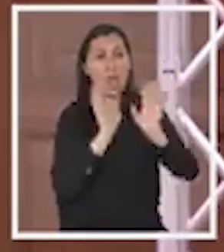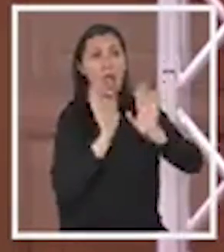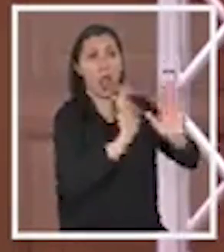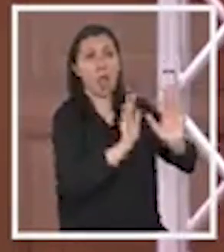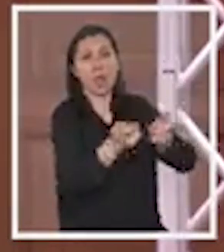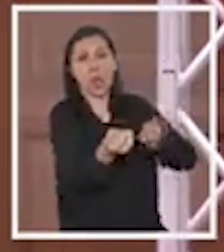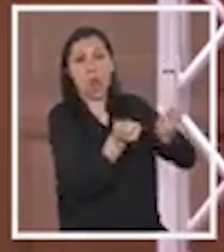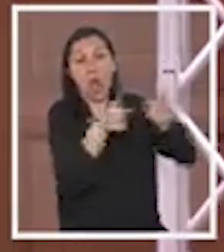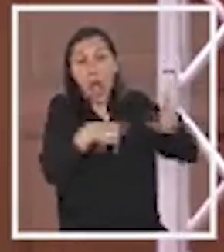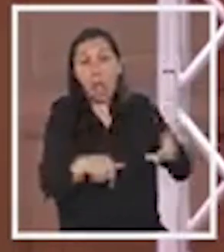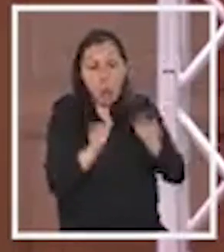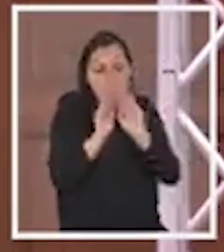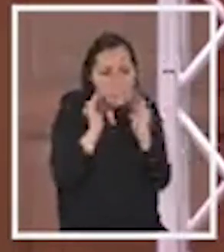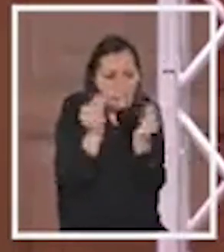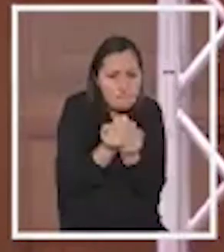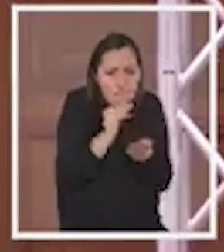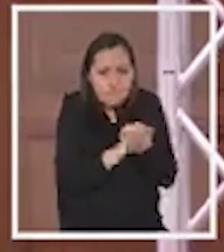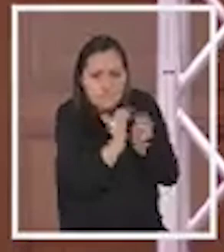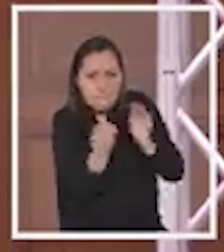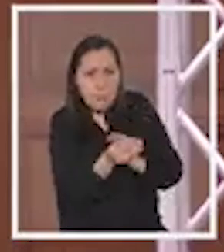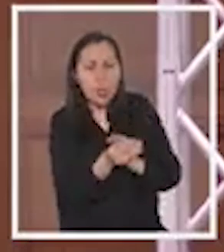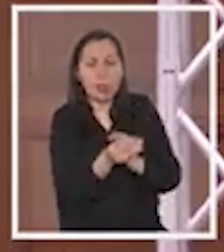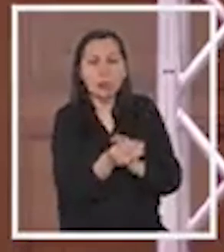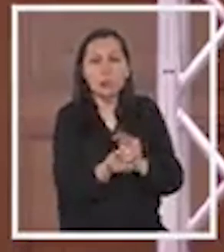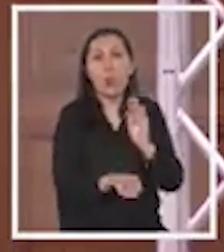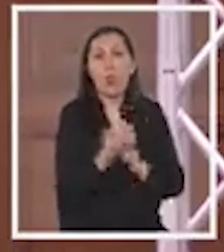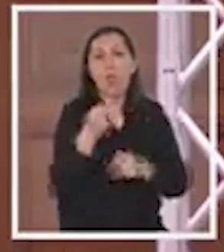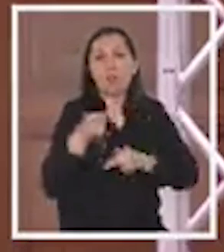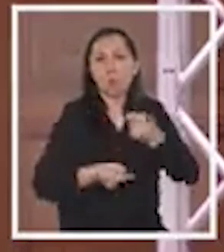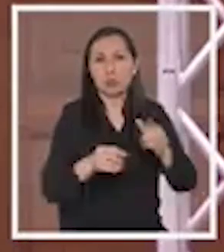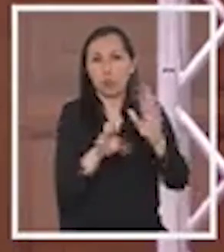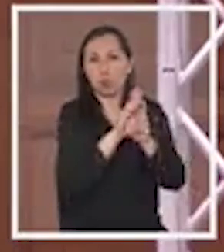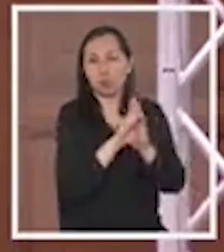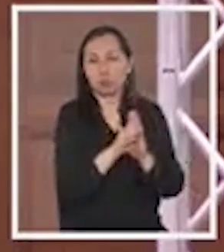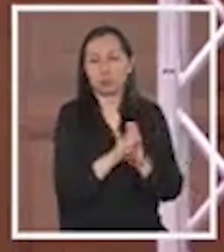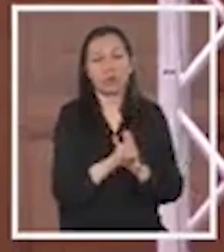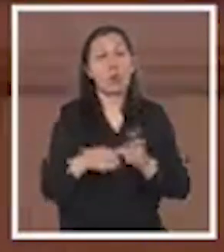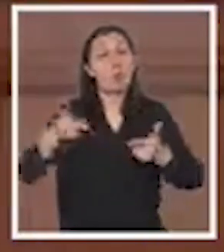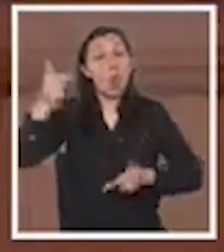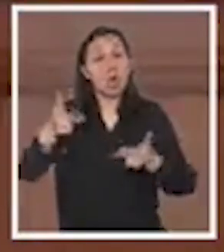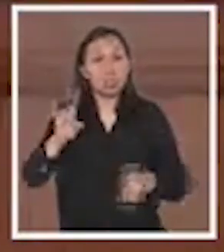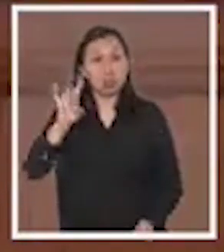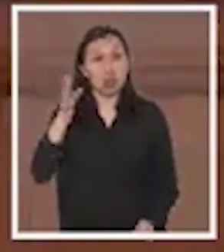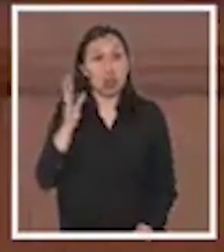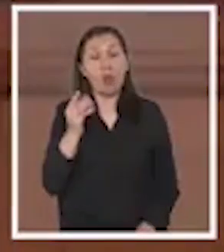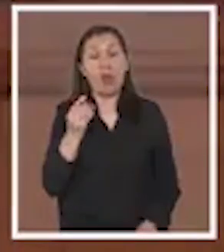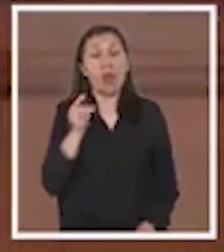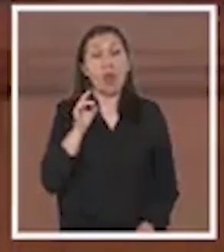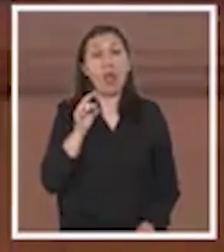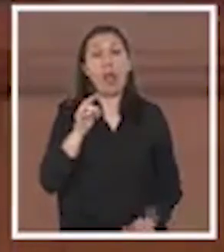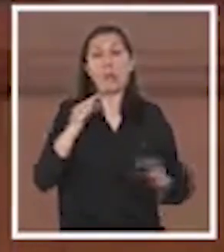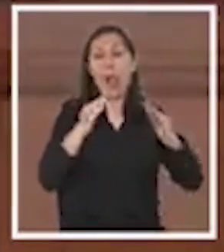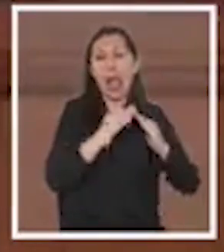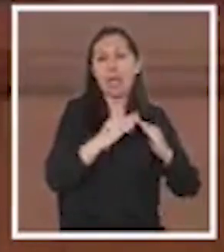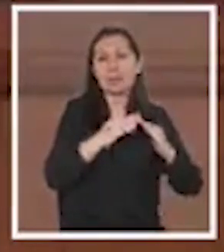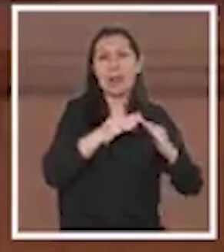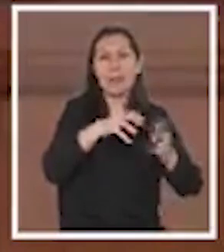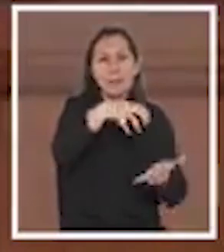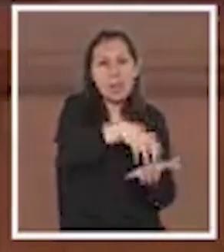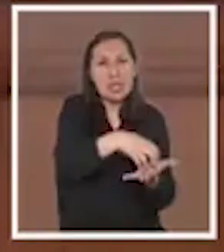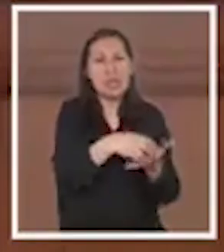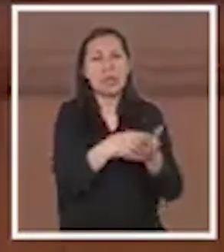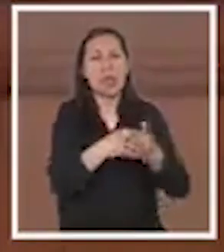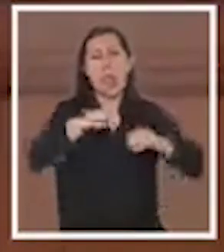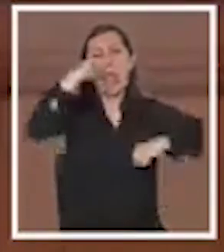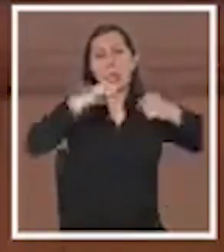en las negociaciones ahora encerradísimas del nuevo proceso constituyente. La política no es solamente lo que pasa en Casa Piedra o en cenas